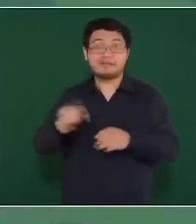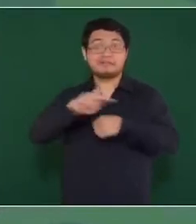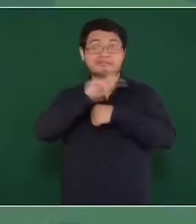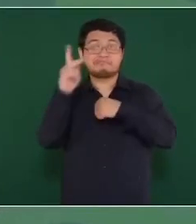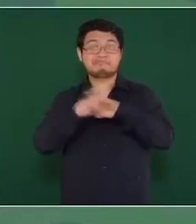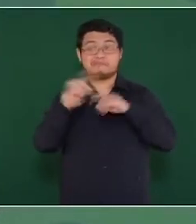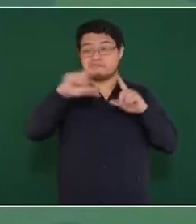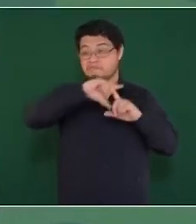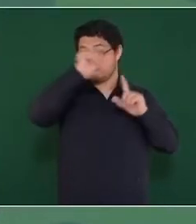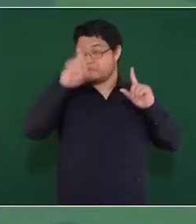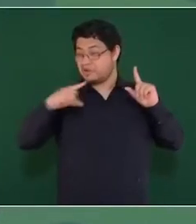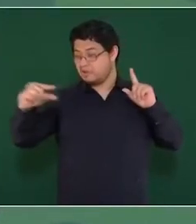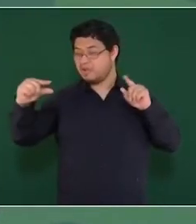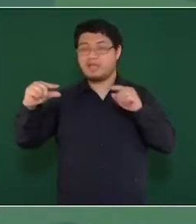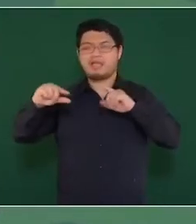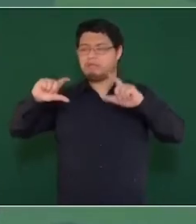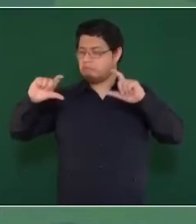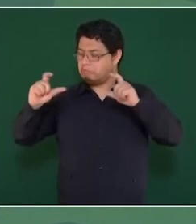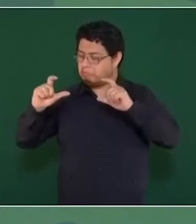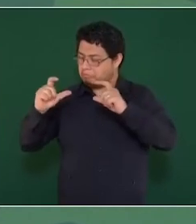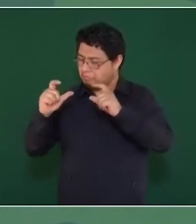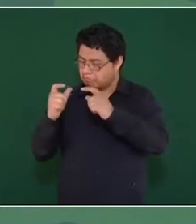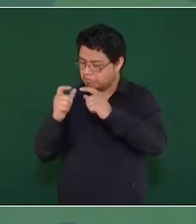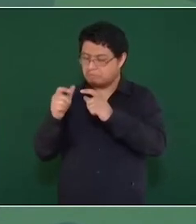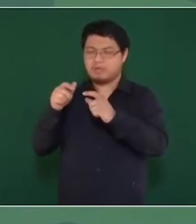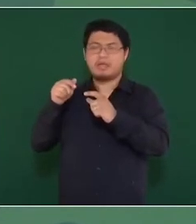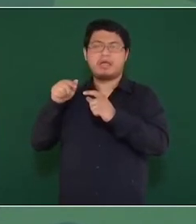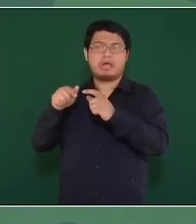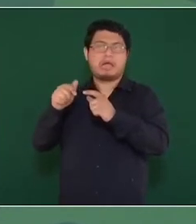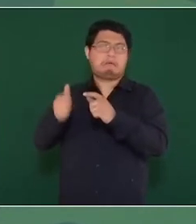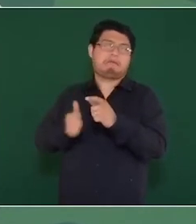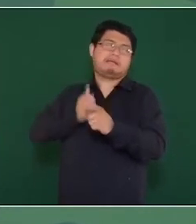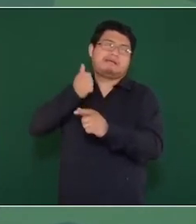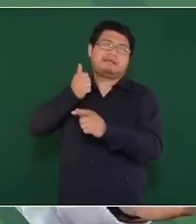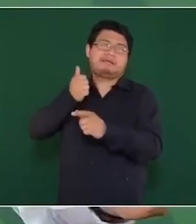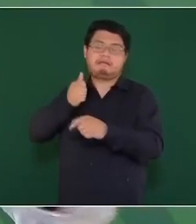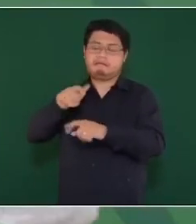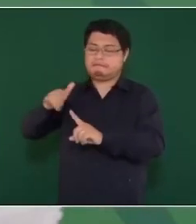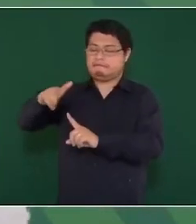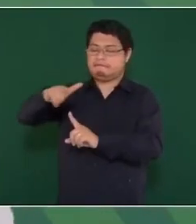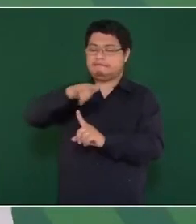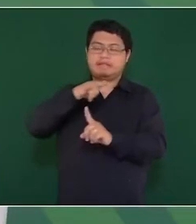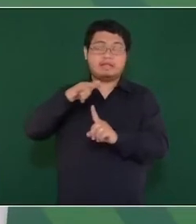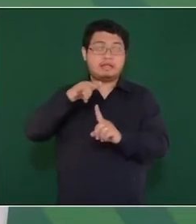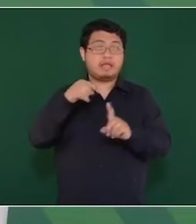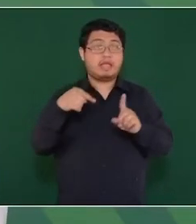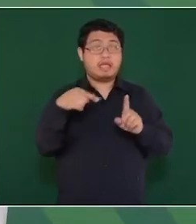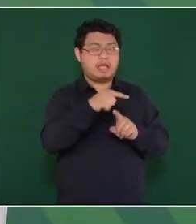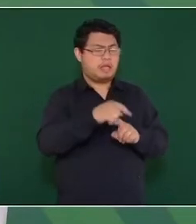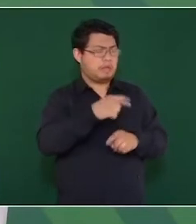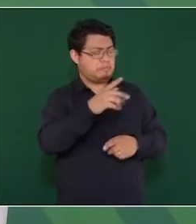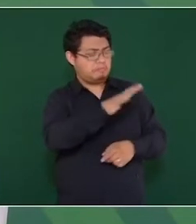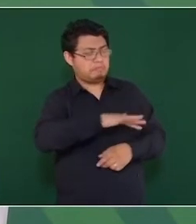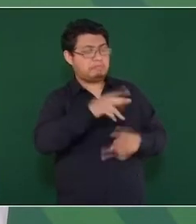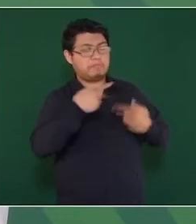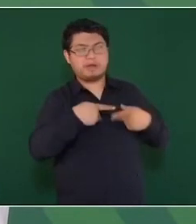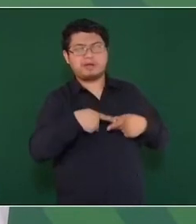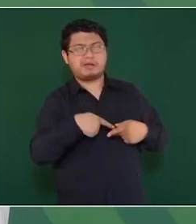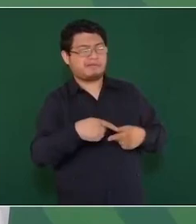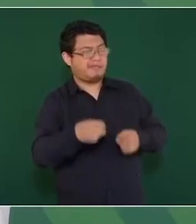sea de una minoría rapaz y que se abandone al pueblo.